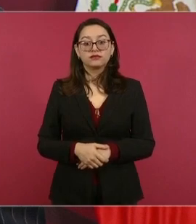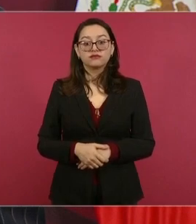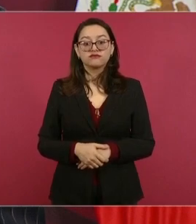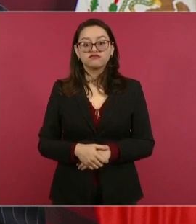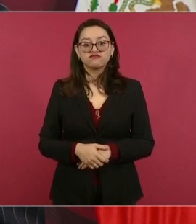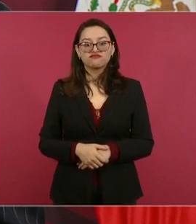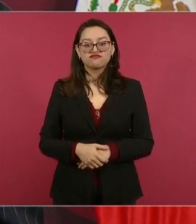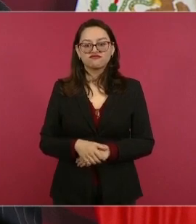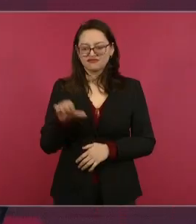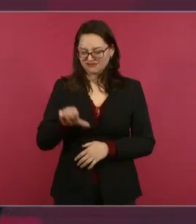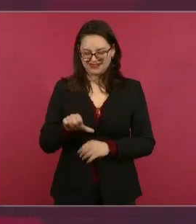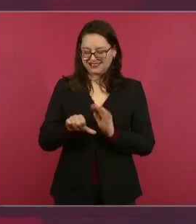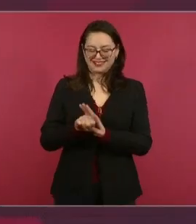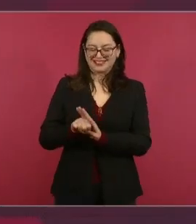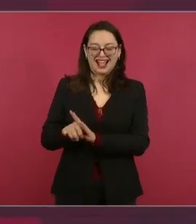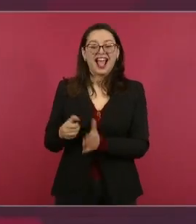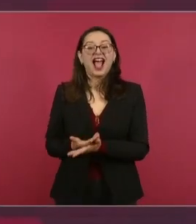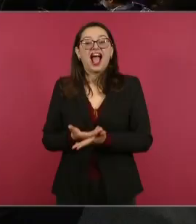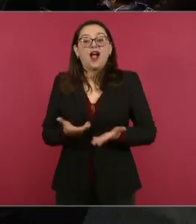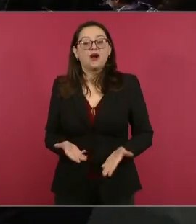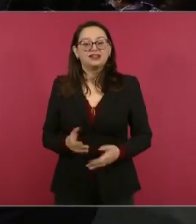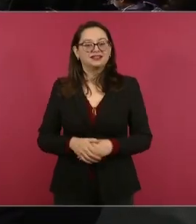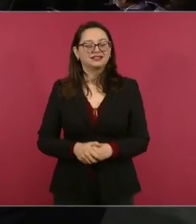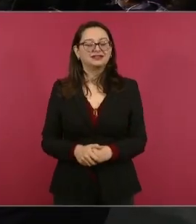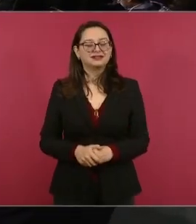Ahora. 17.39. ¿Eh?